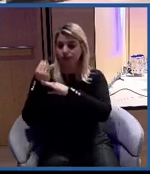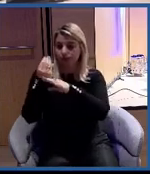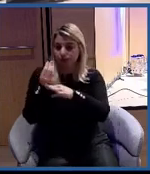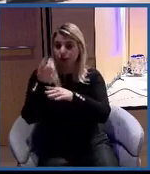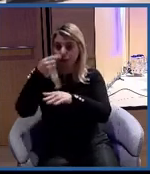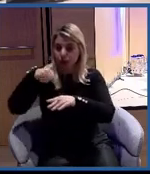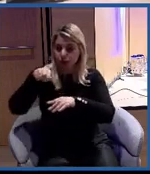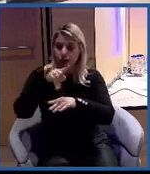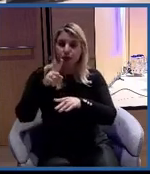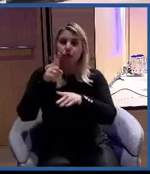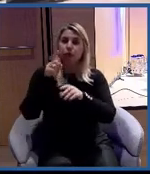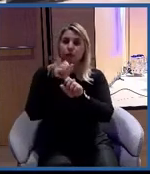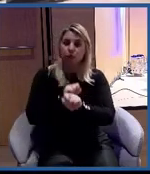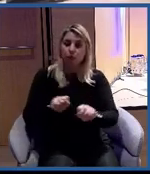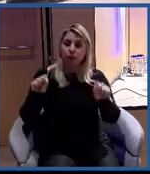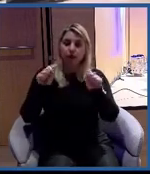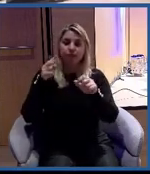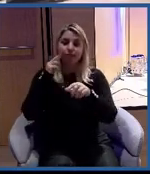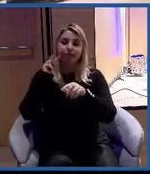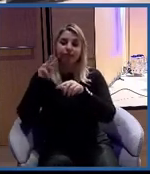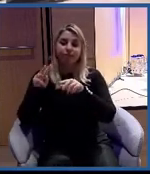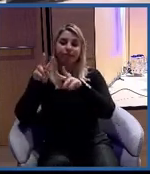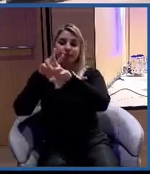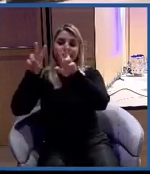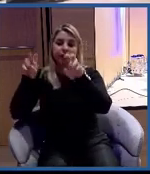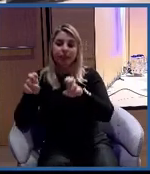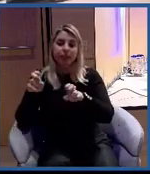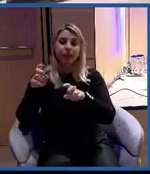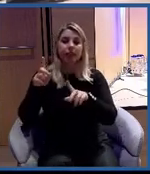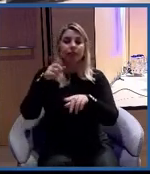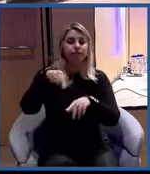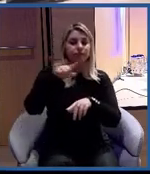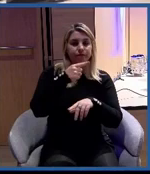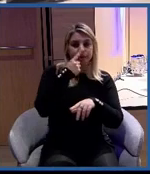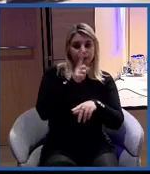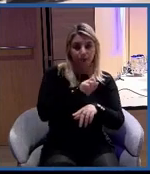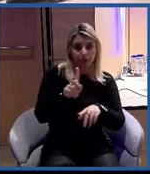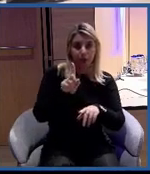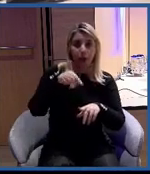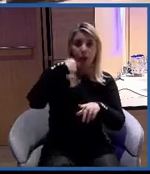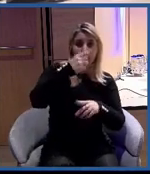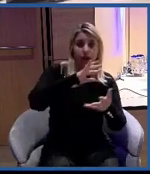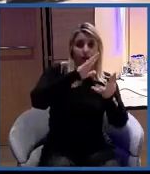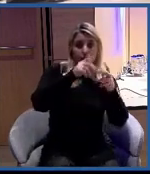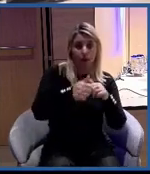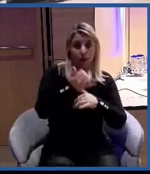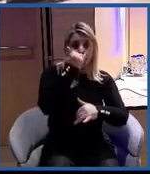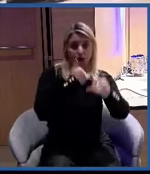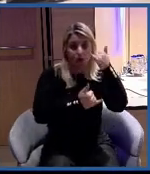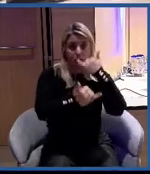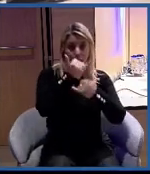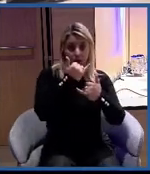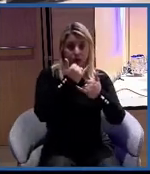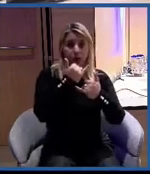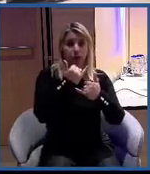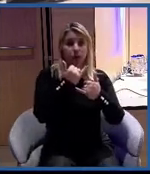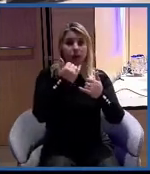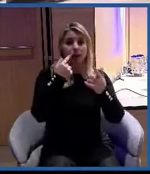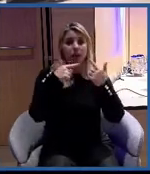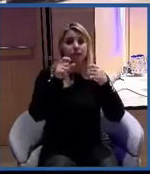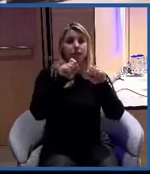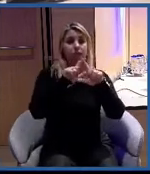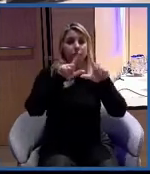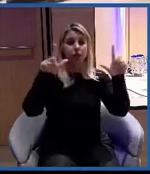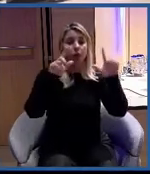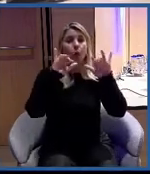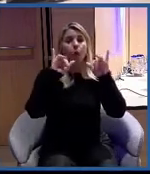no estamos abordando otra manera de acceder a la información un poquito más lúdica es en la sección